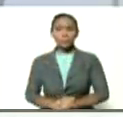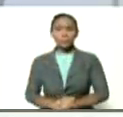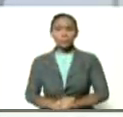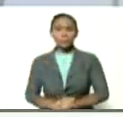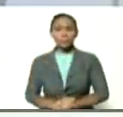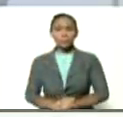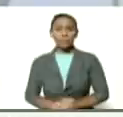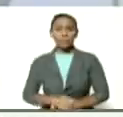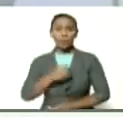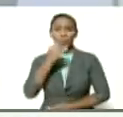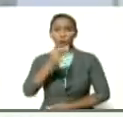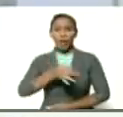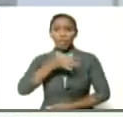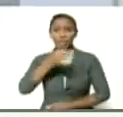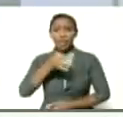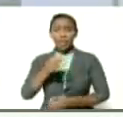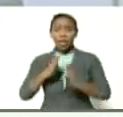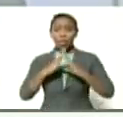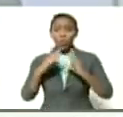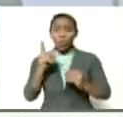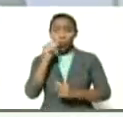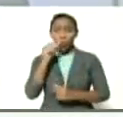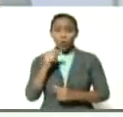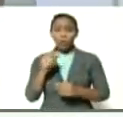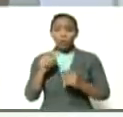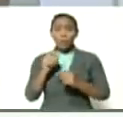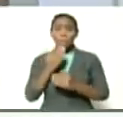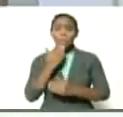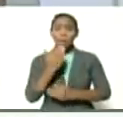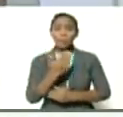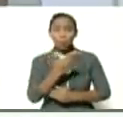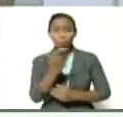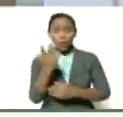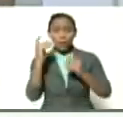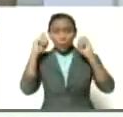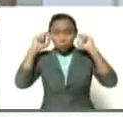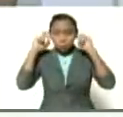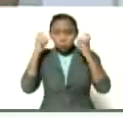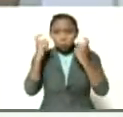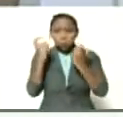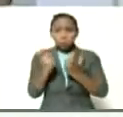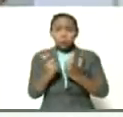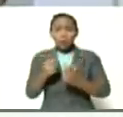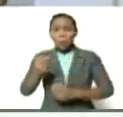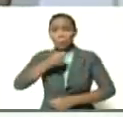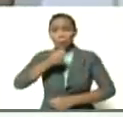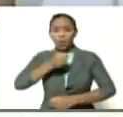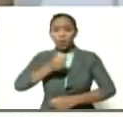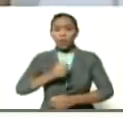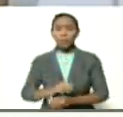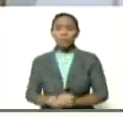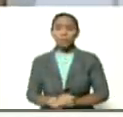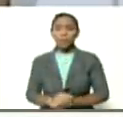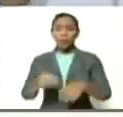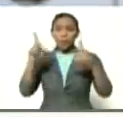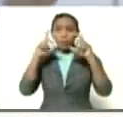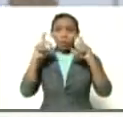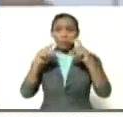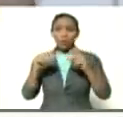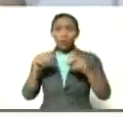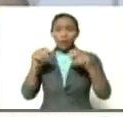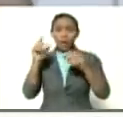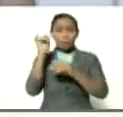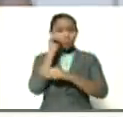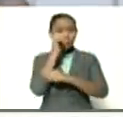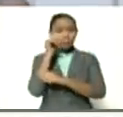Buenas tardes para todos. Voy a retirarme con el permiso de todos ustedes, periodistas, fotógrafos, camarógrafos